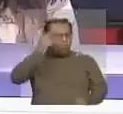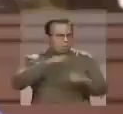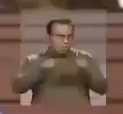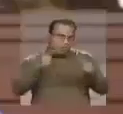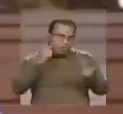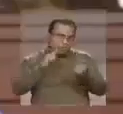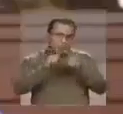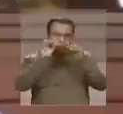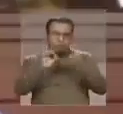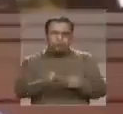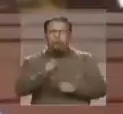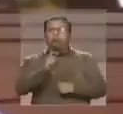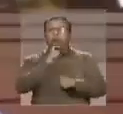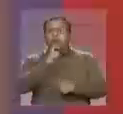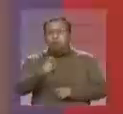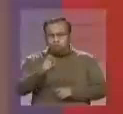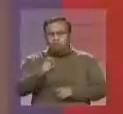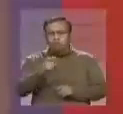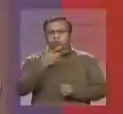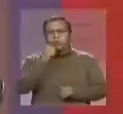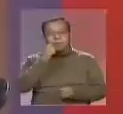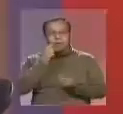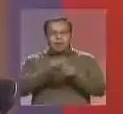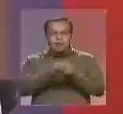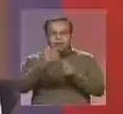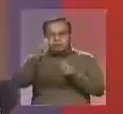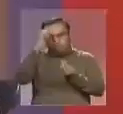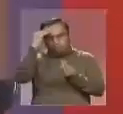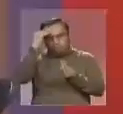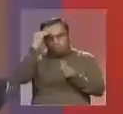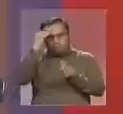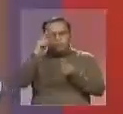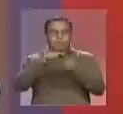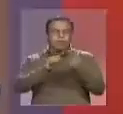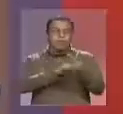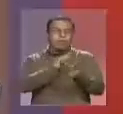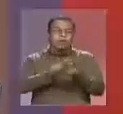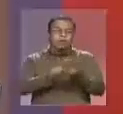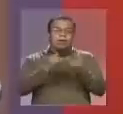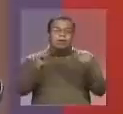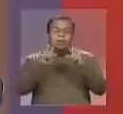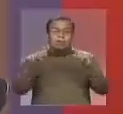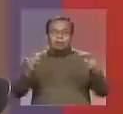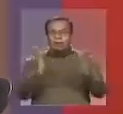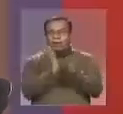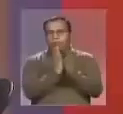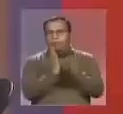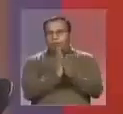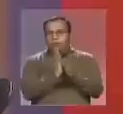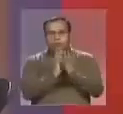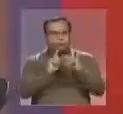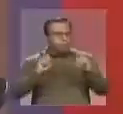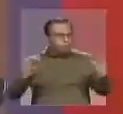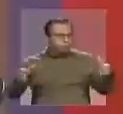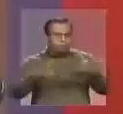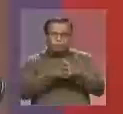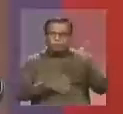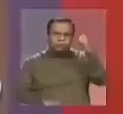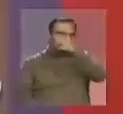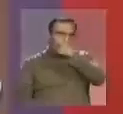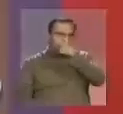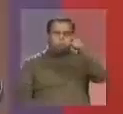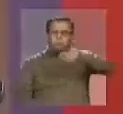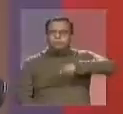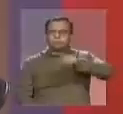que expresan unos racismos. Yo creo que el primer elemento es la educación. Digamos, la cátedra de estudios afrocolombianos es